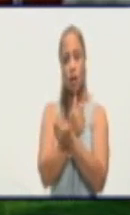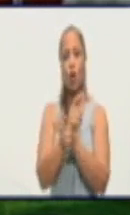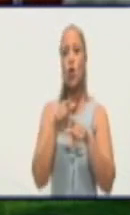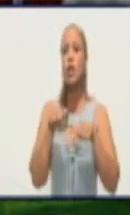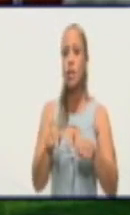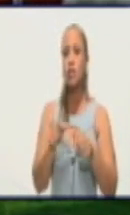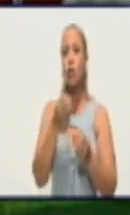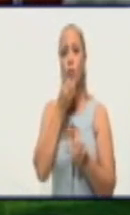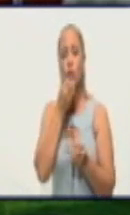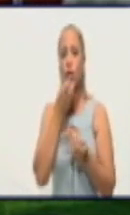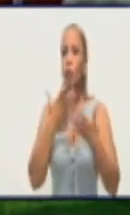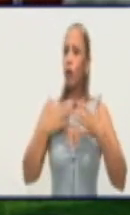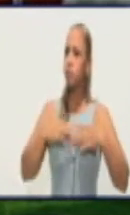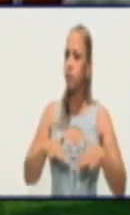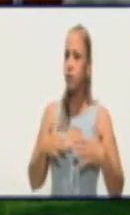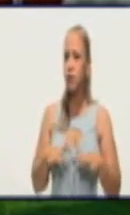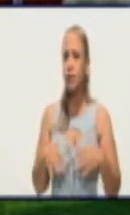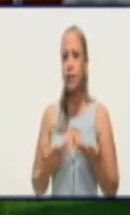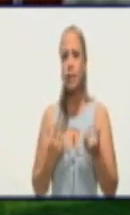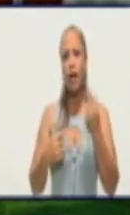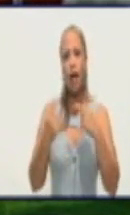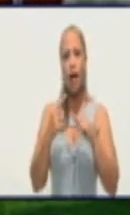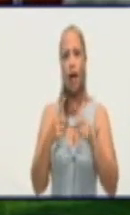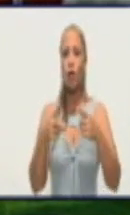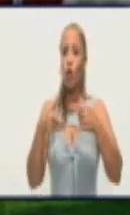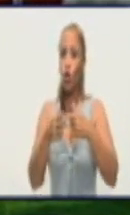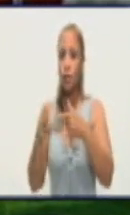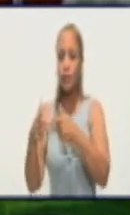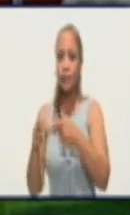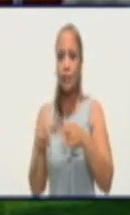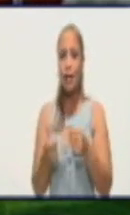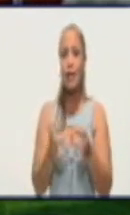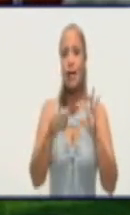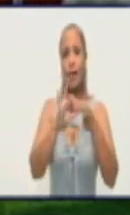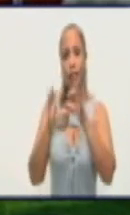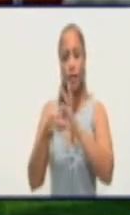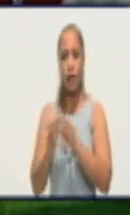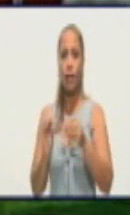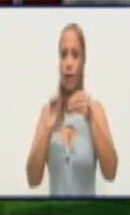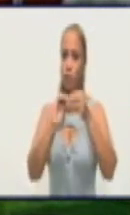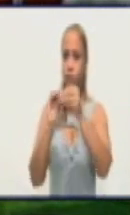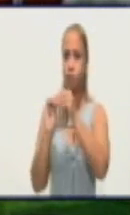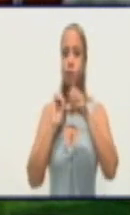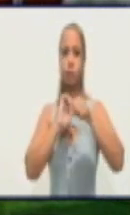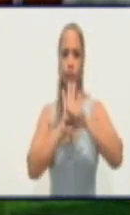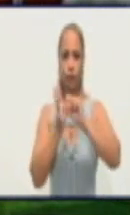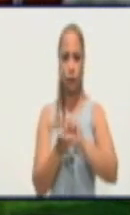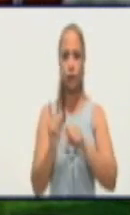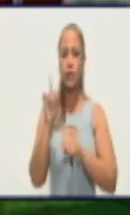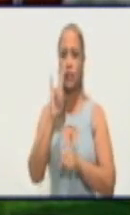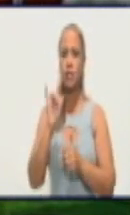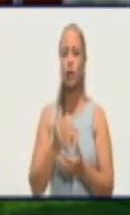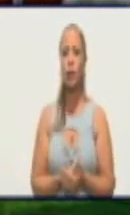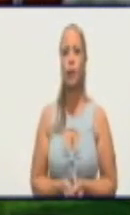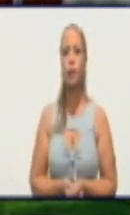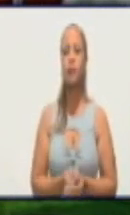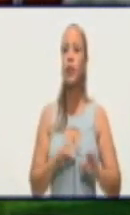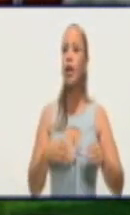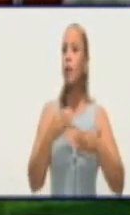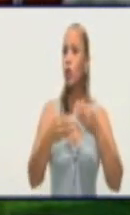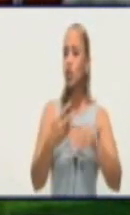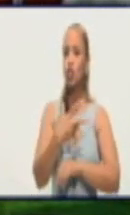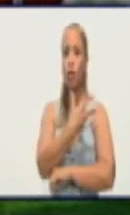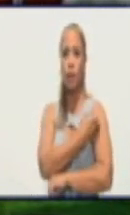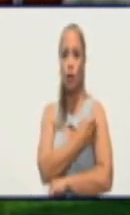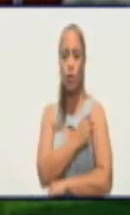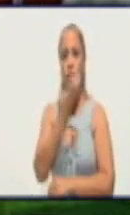pues alivia de cierta manera a cortar la cadena de transmisión de la COVID-19. Bien, el proceso de vacunación